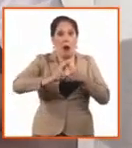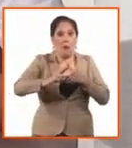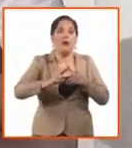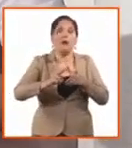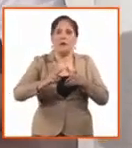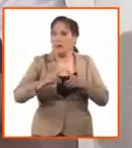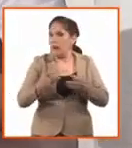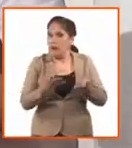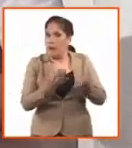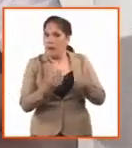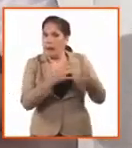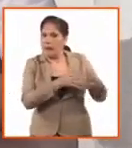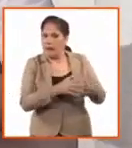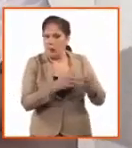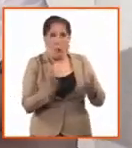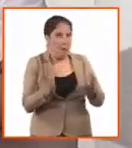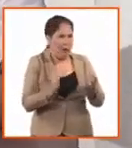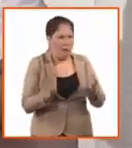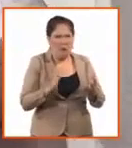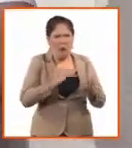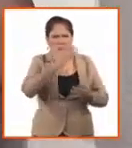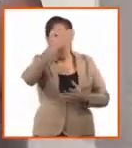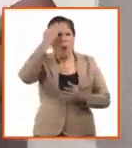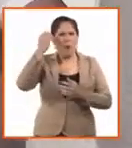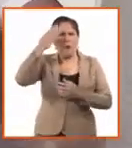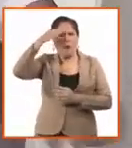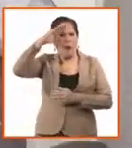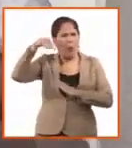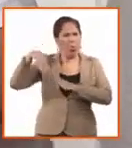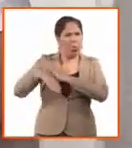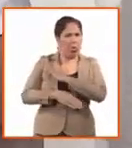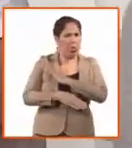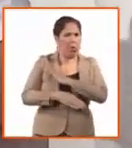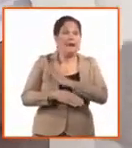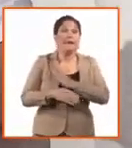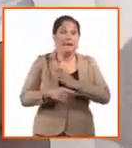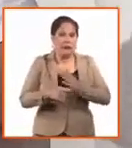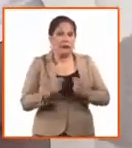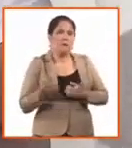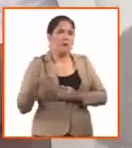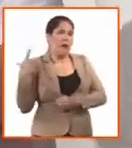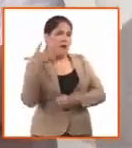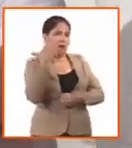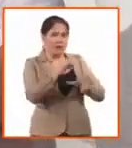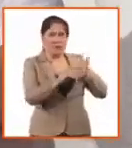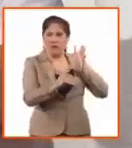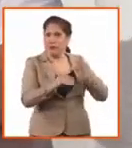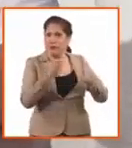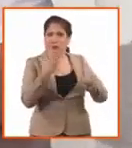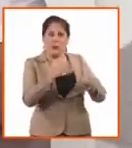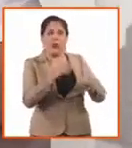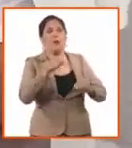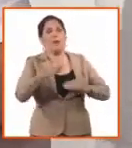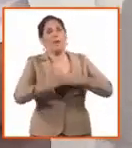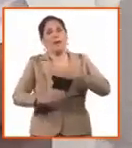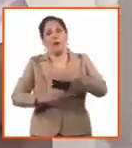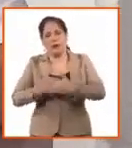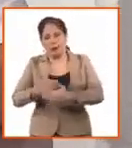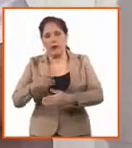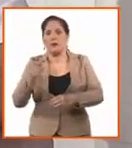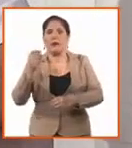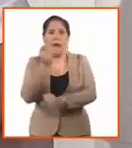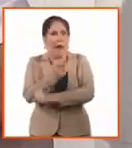incentivados como una estrategia consciente del imperialismo para descapitalizar a la revolución entonces hubo que hacer un proceso de formación